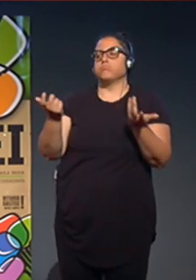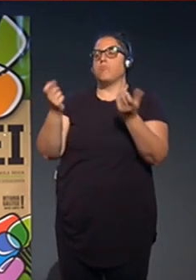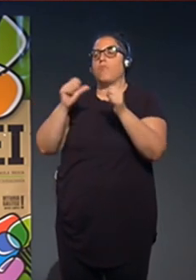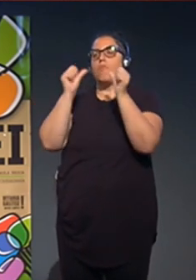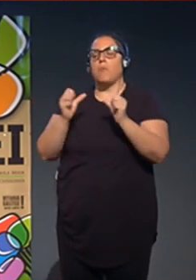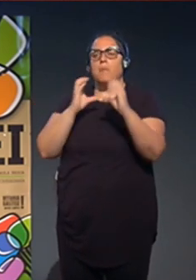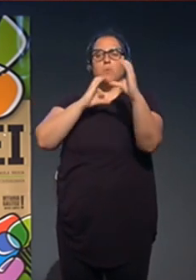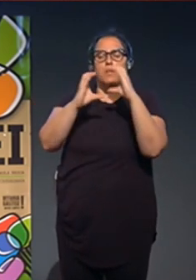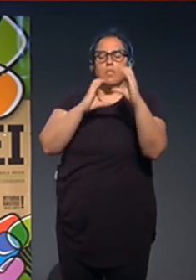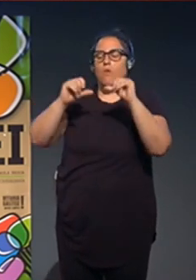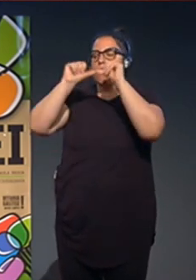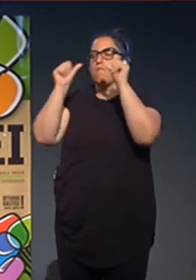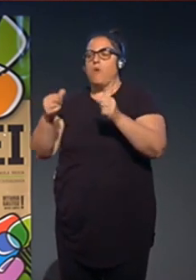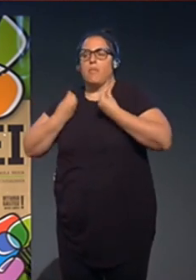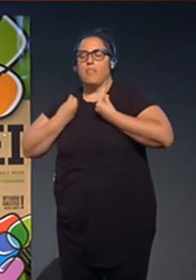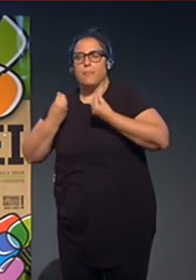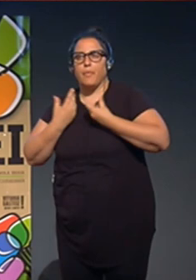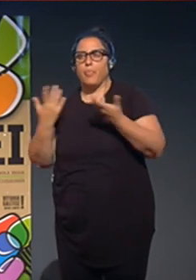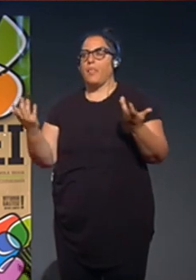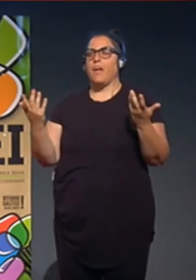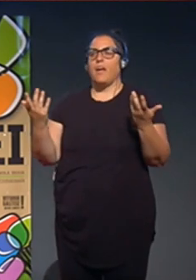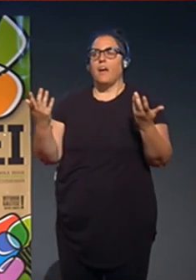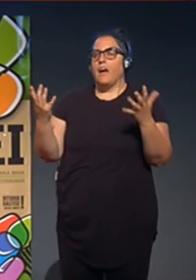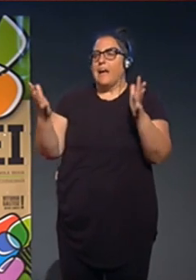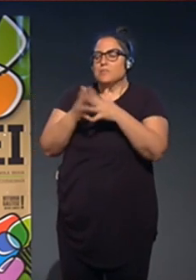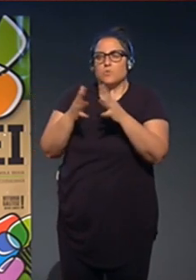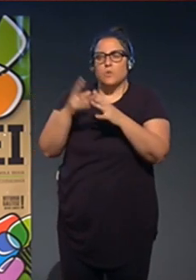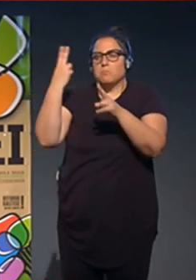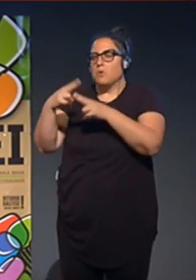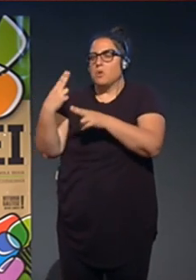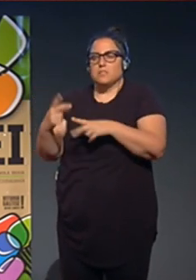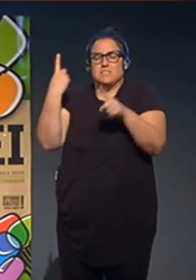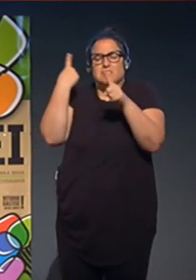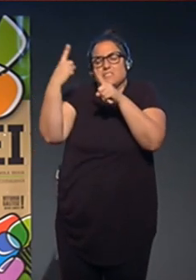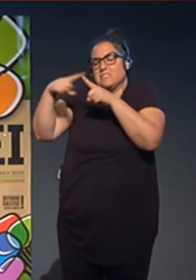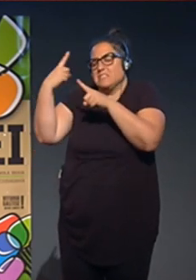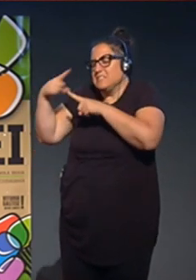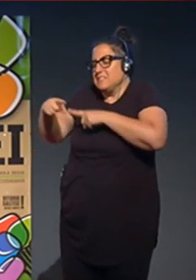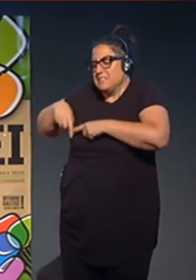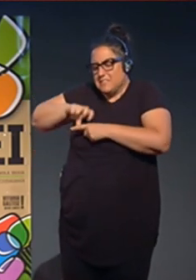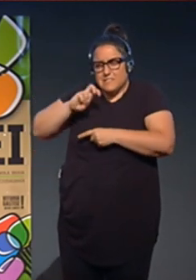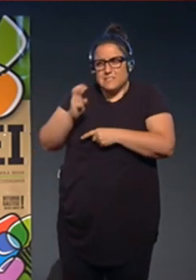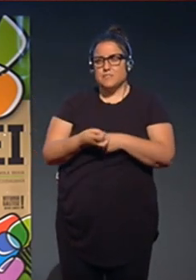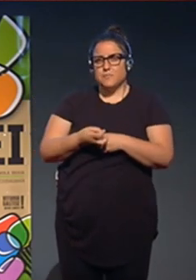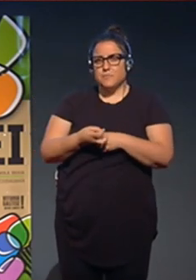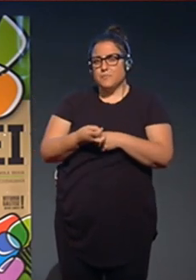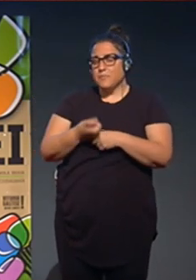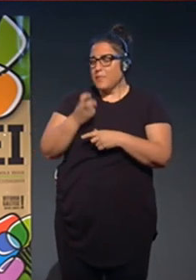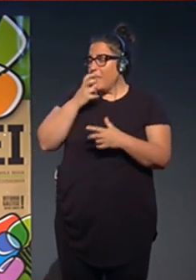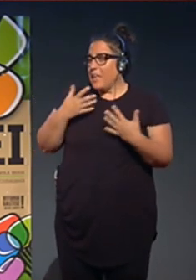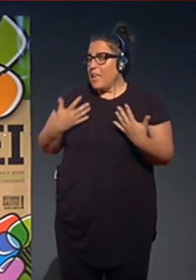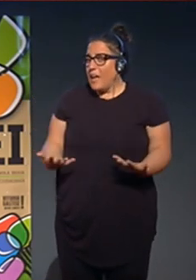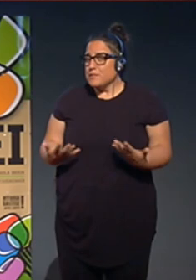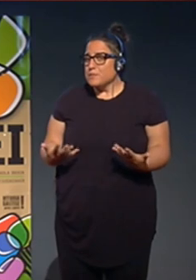de y de y de y de estructuras políticas y Y dónde estamos en este